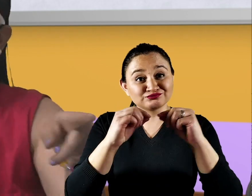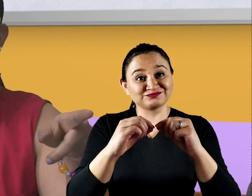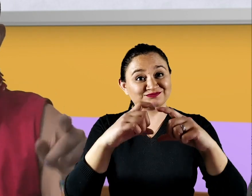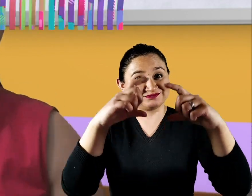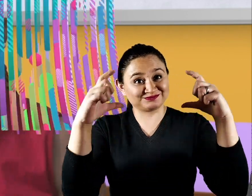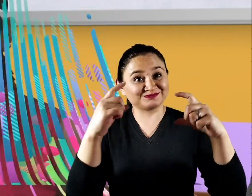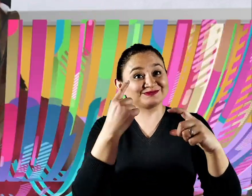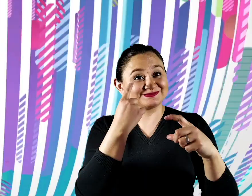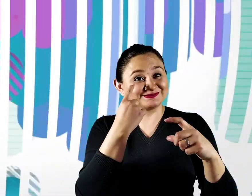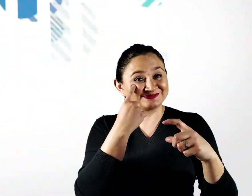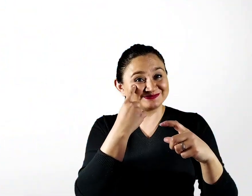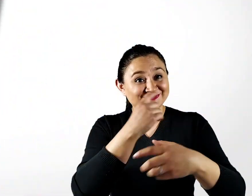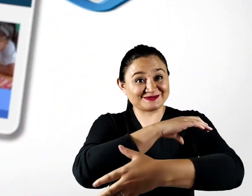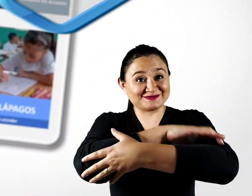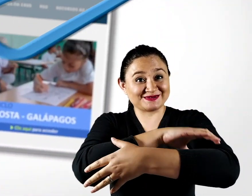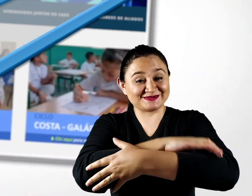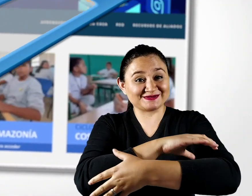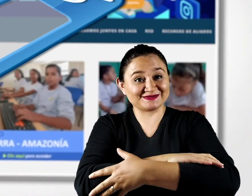al siguiente enlace.